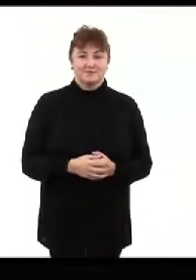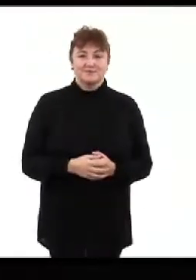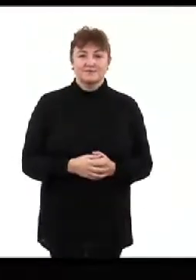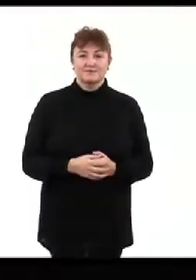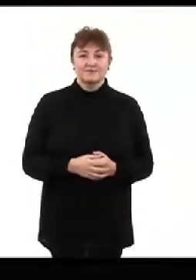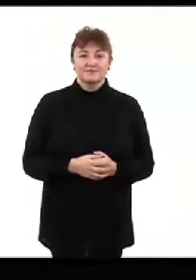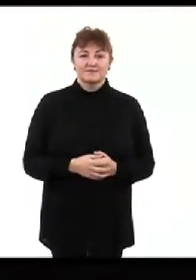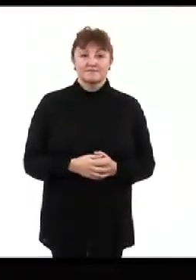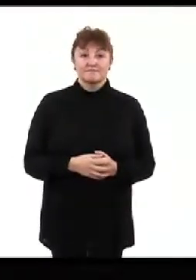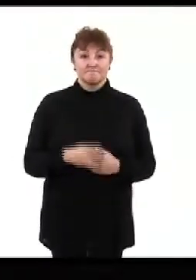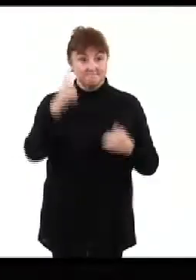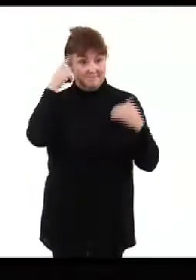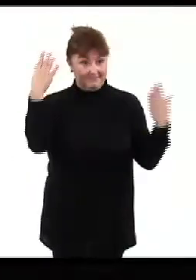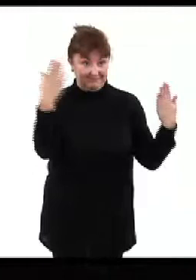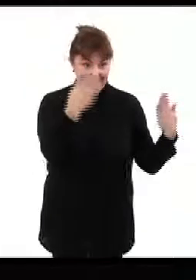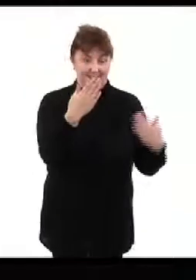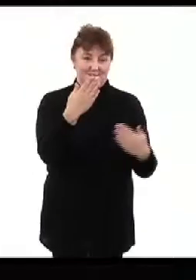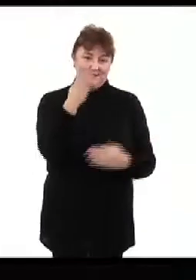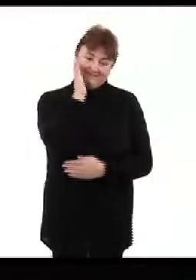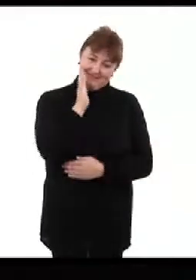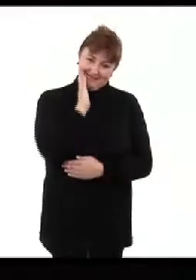Les saludo cariñosamente.